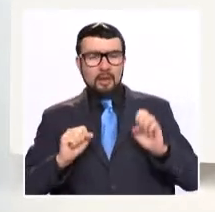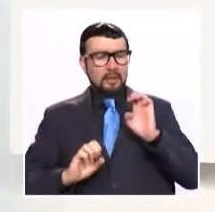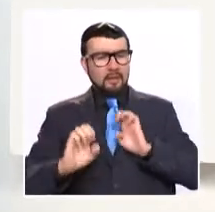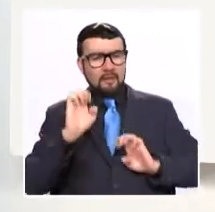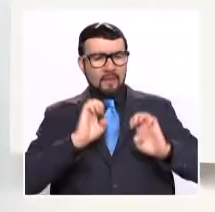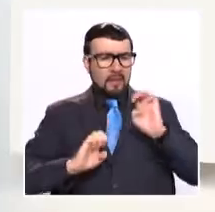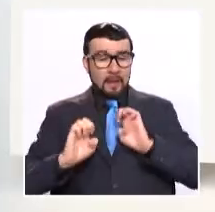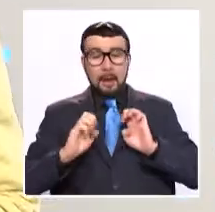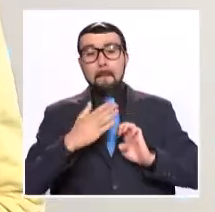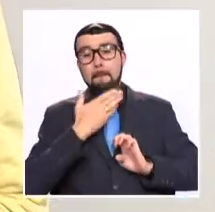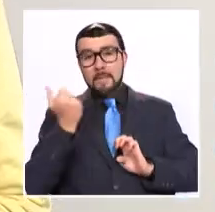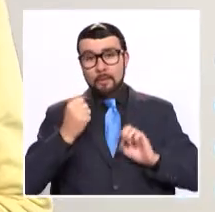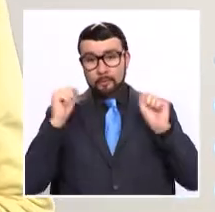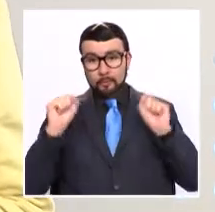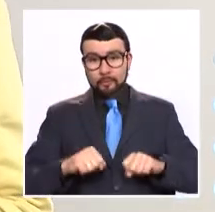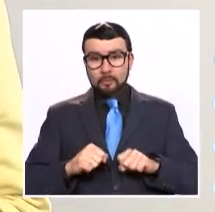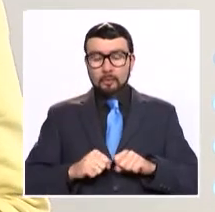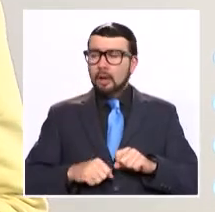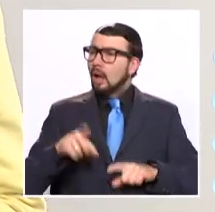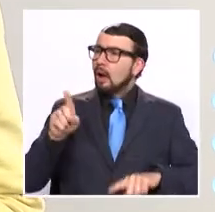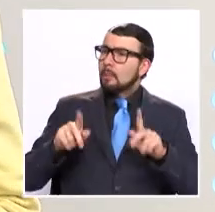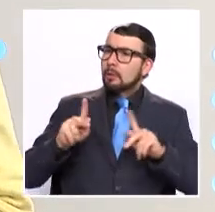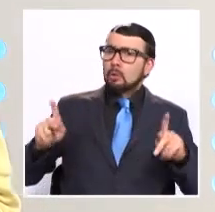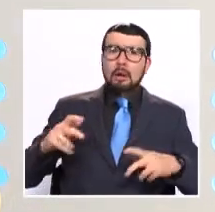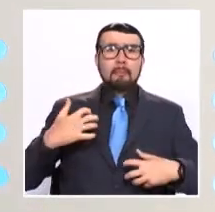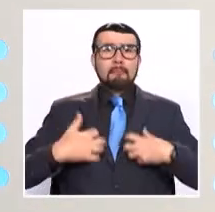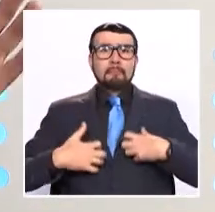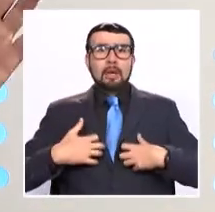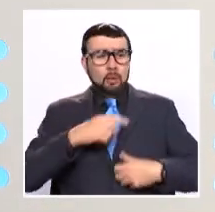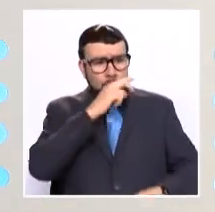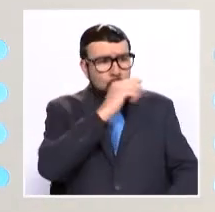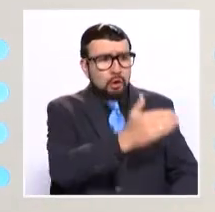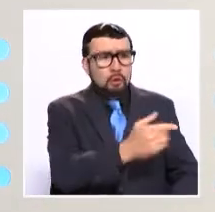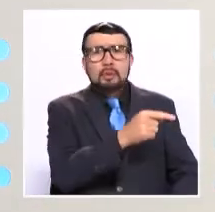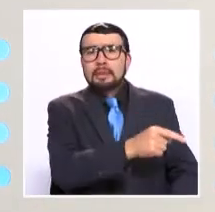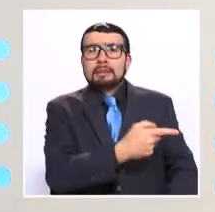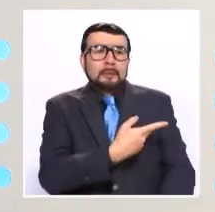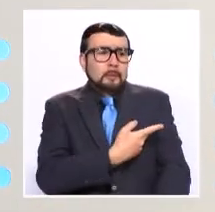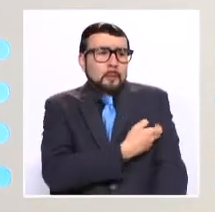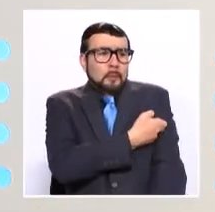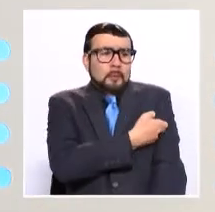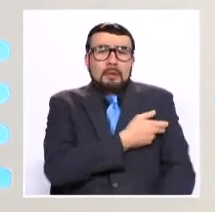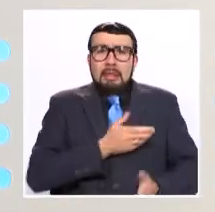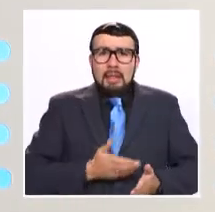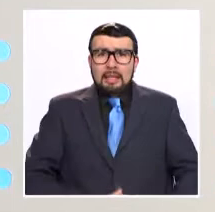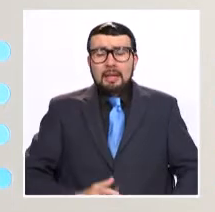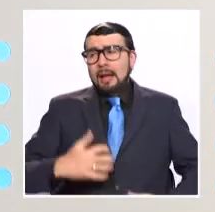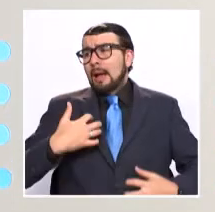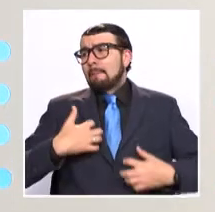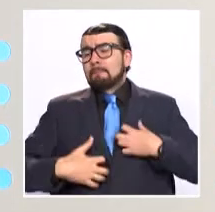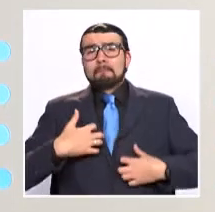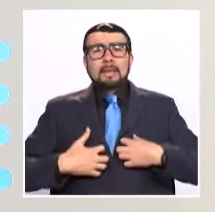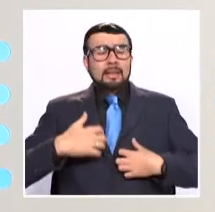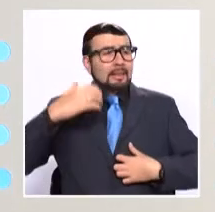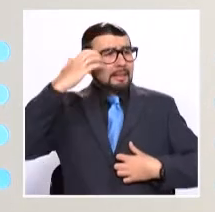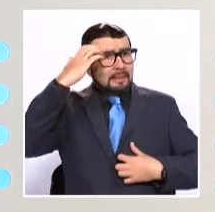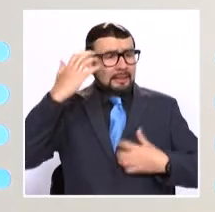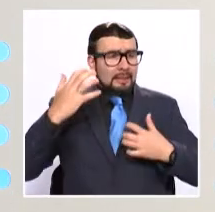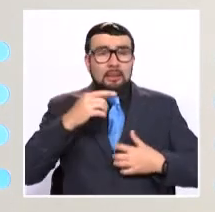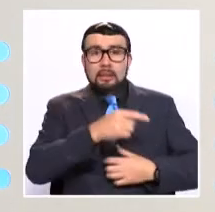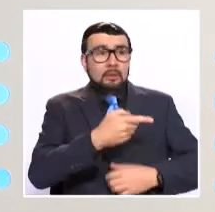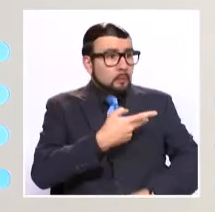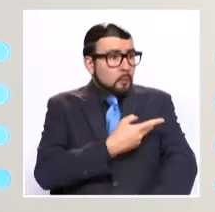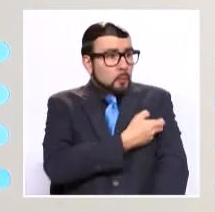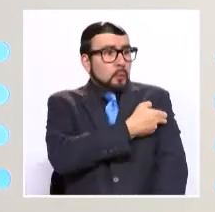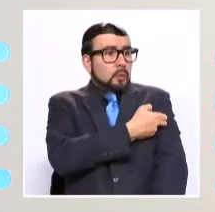manera. Muchas personas se asustan con los niños porque hay que vacunarlos cuando nacen. Entonces la gente dice, lo vacunaron